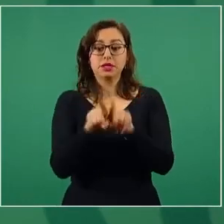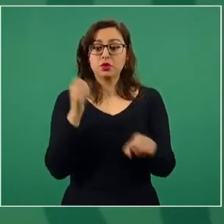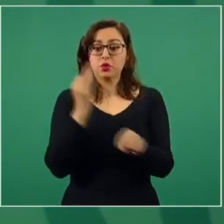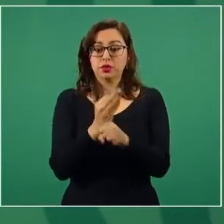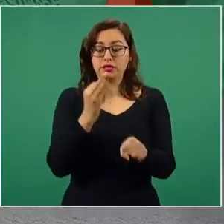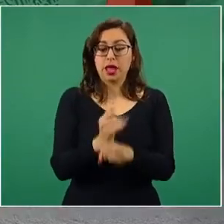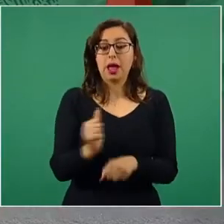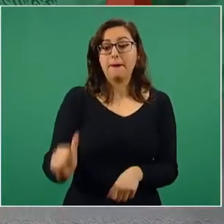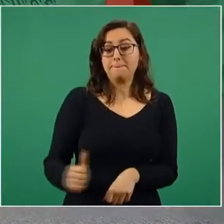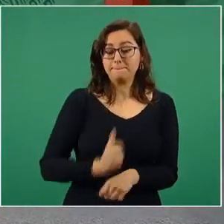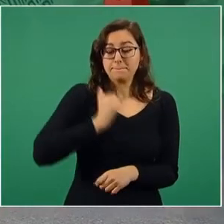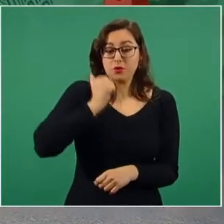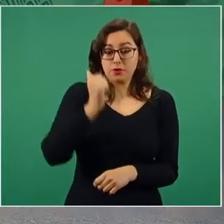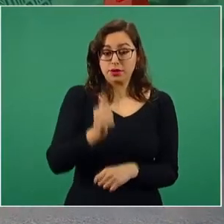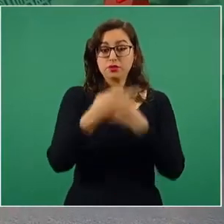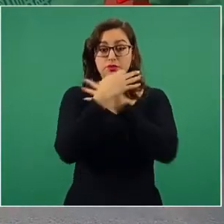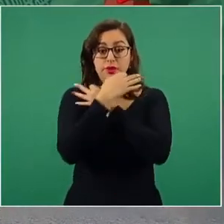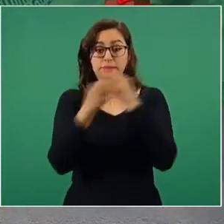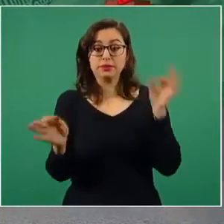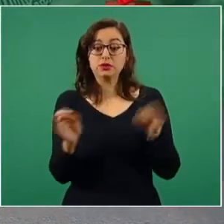este fin de semana